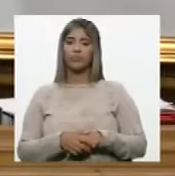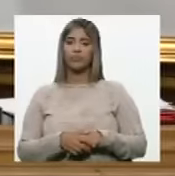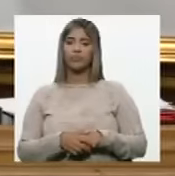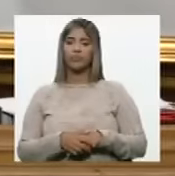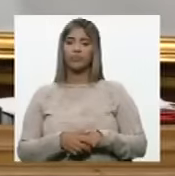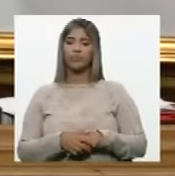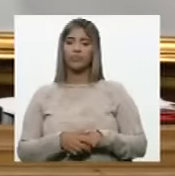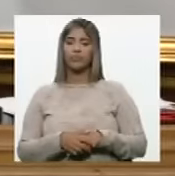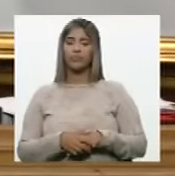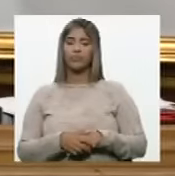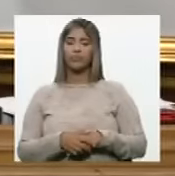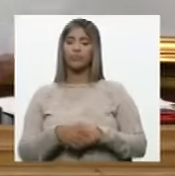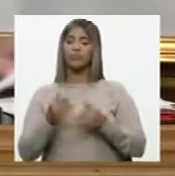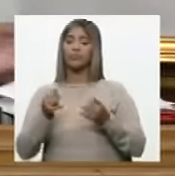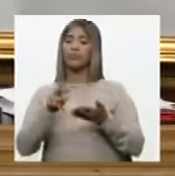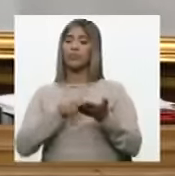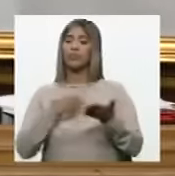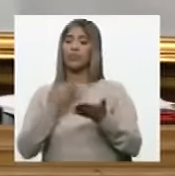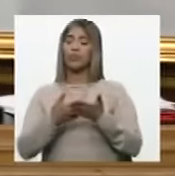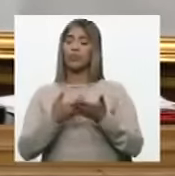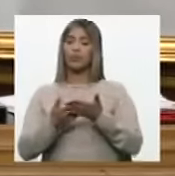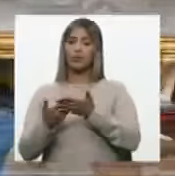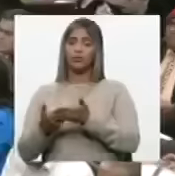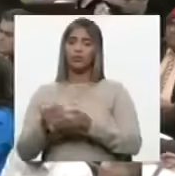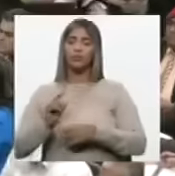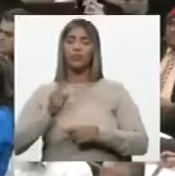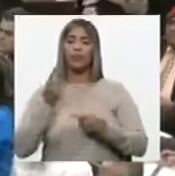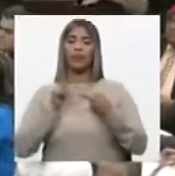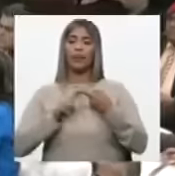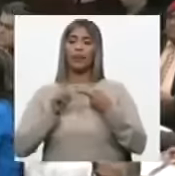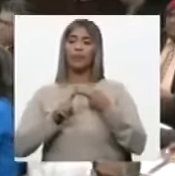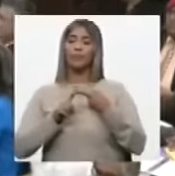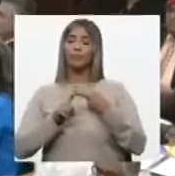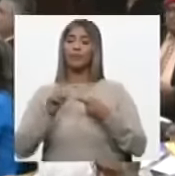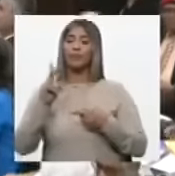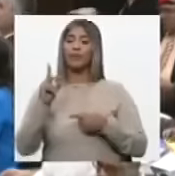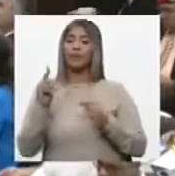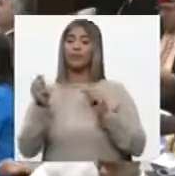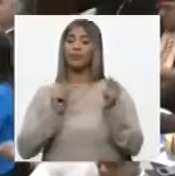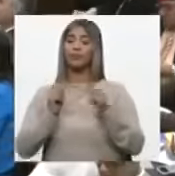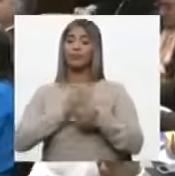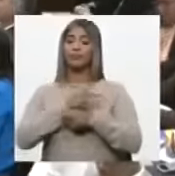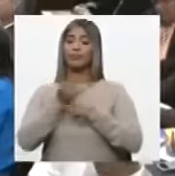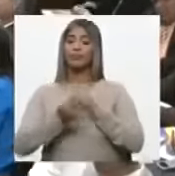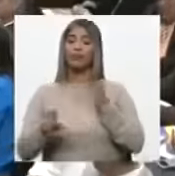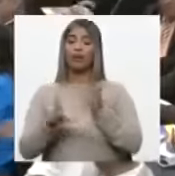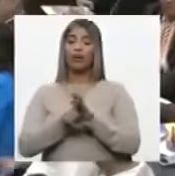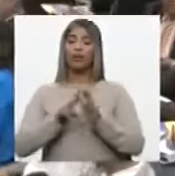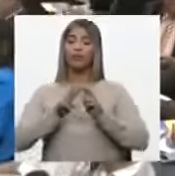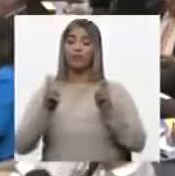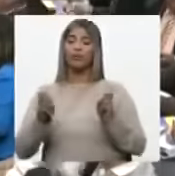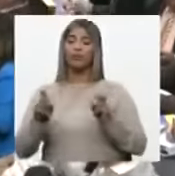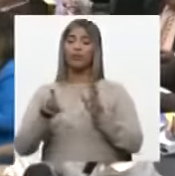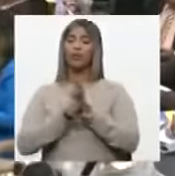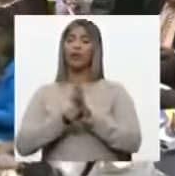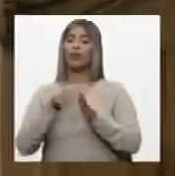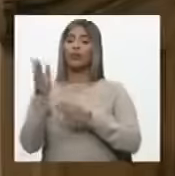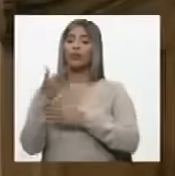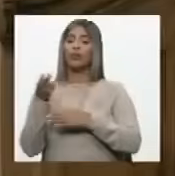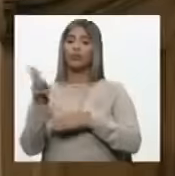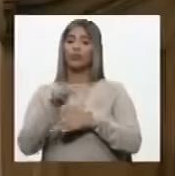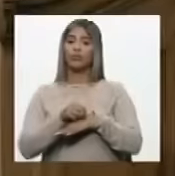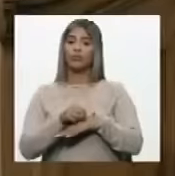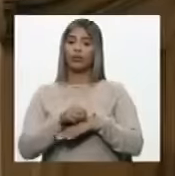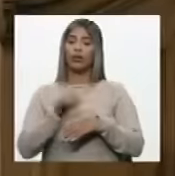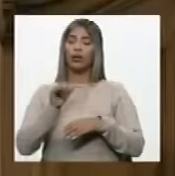Ciudadana secretaria, si no se da lectura a la propuesta de orden del día. Primero, segunda discusión del proyecto de ley de reforma de la ley de bandera